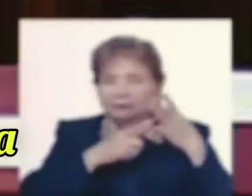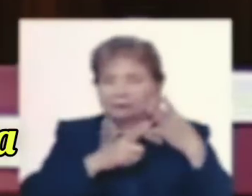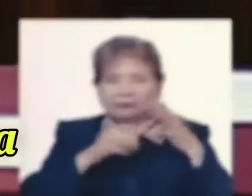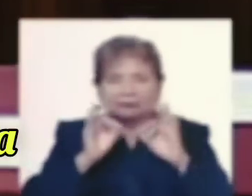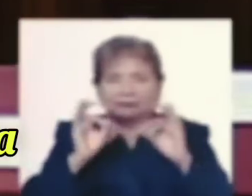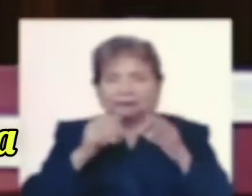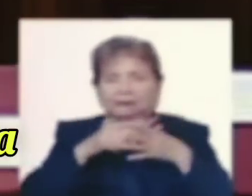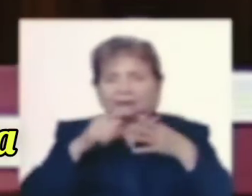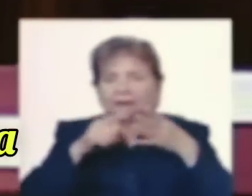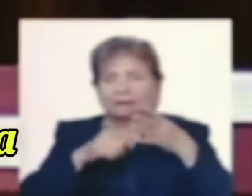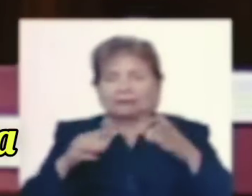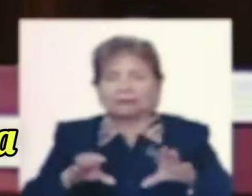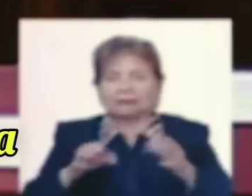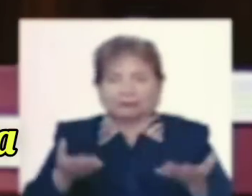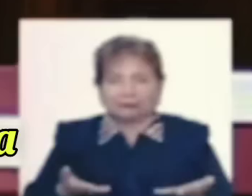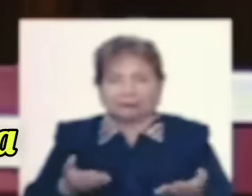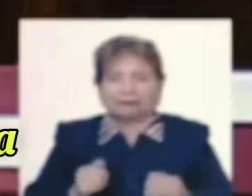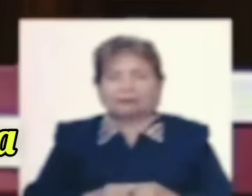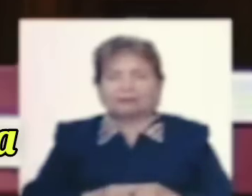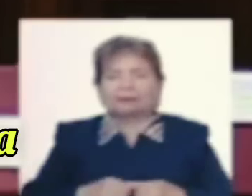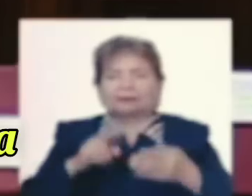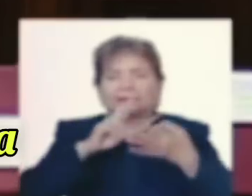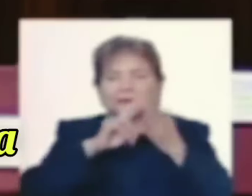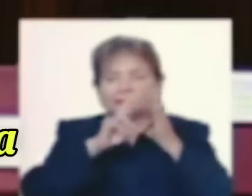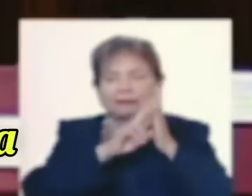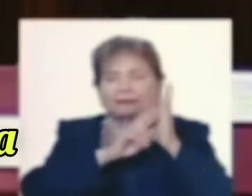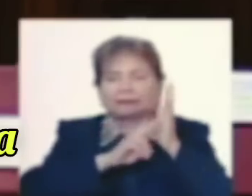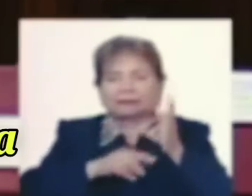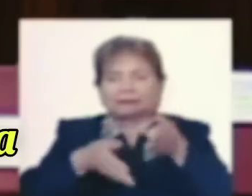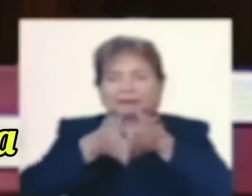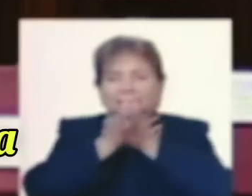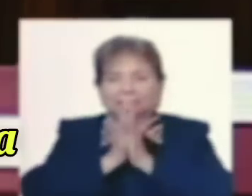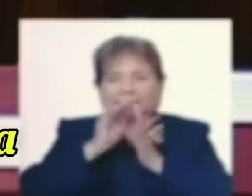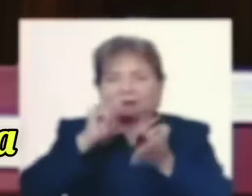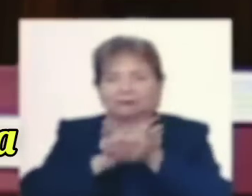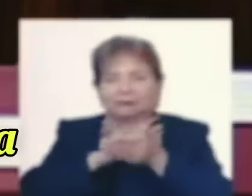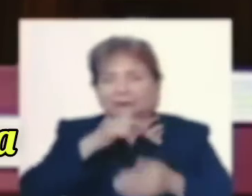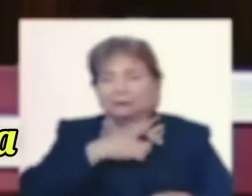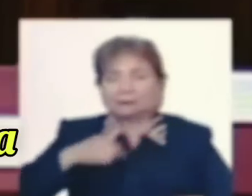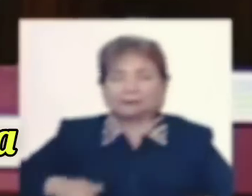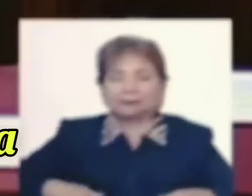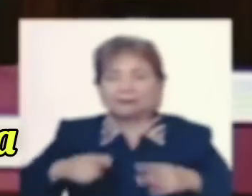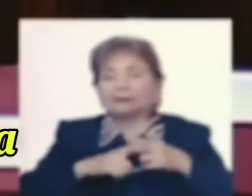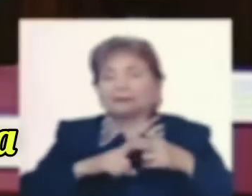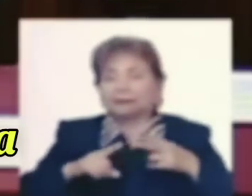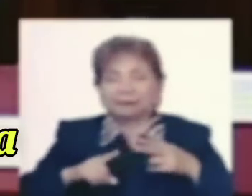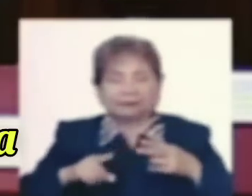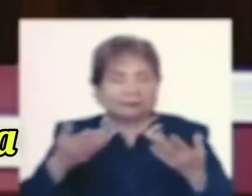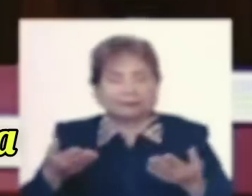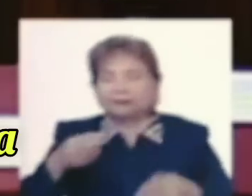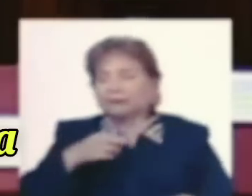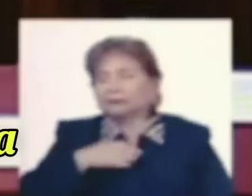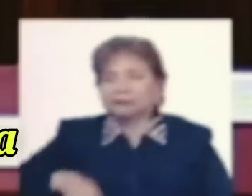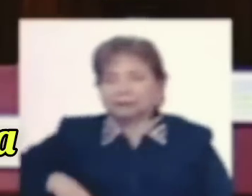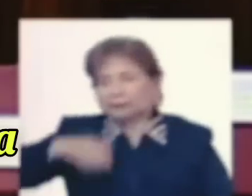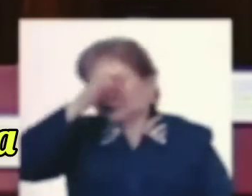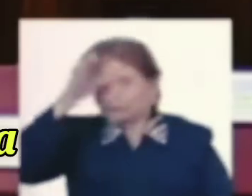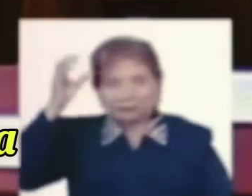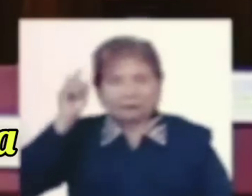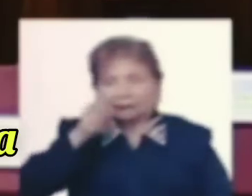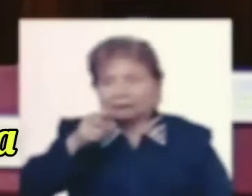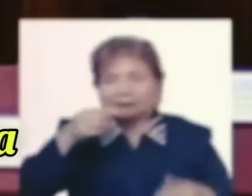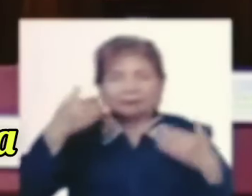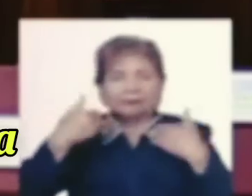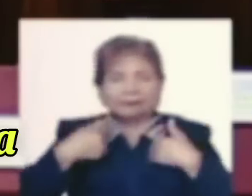en ninguno de estos requisitos para la solicitud de permiso de salida. En efecto, señor Pedro Castillo Terrones,